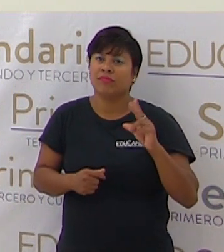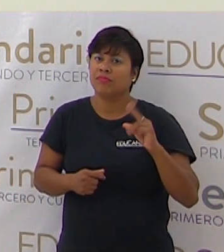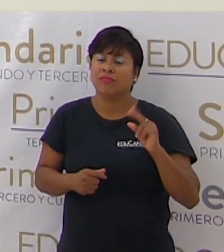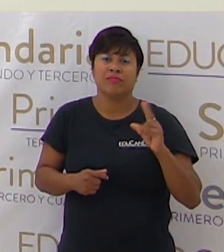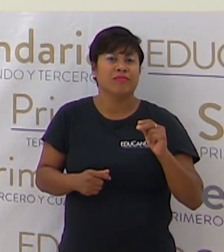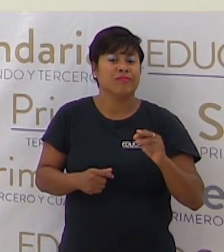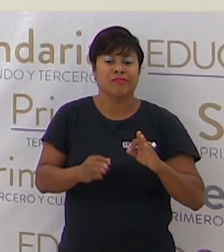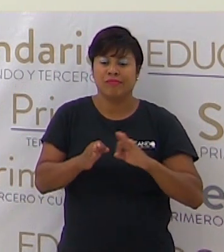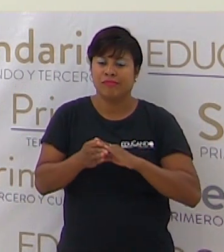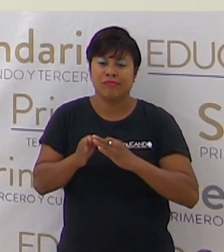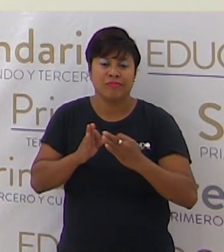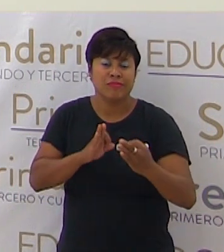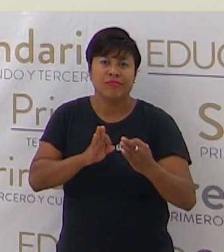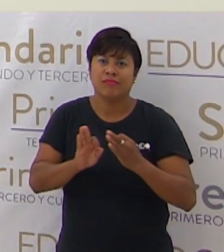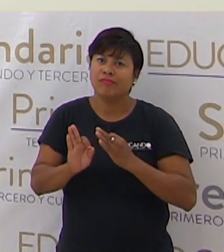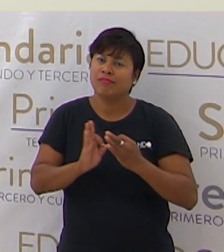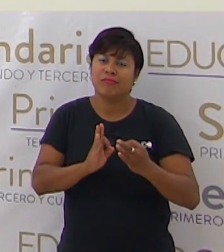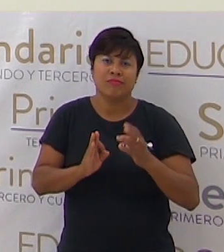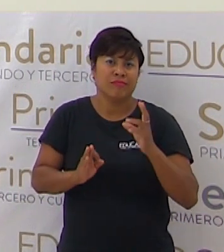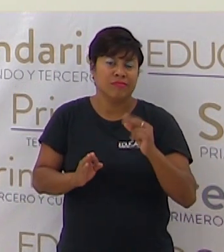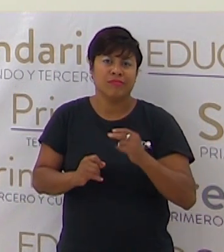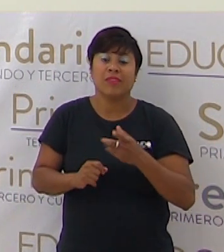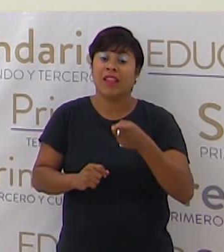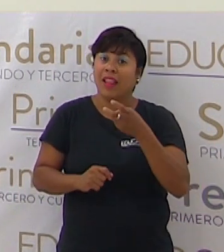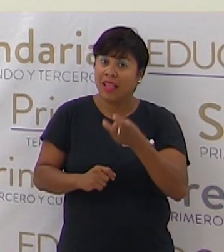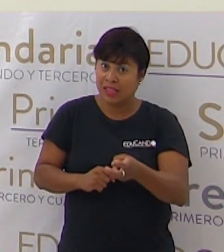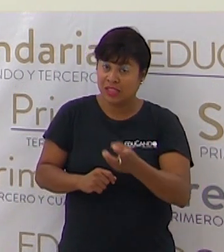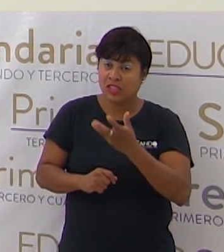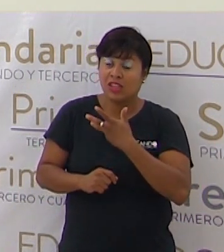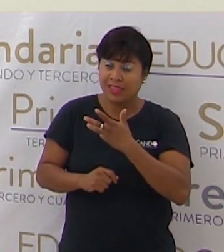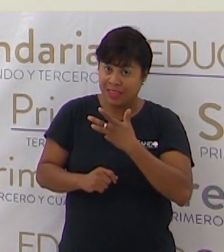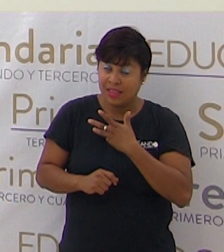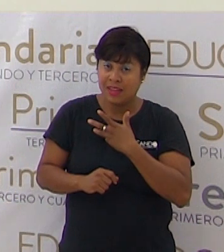Ni te acercas ni tantito. Le caben